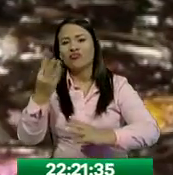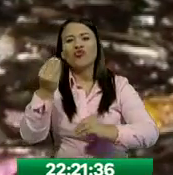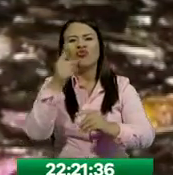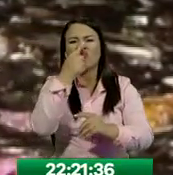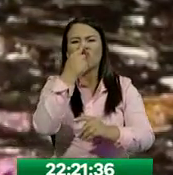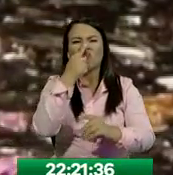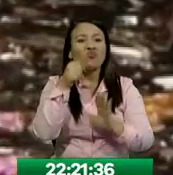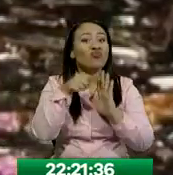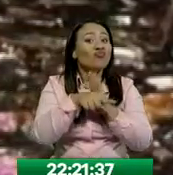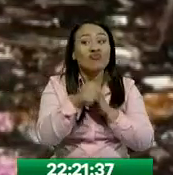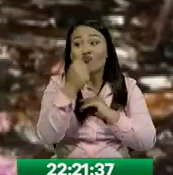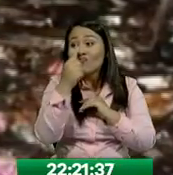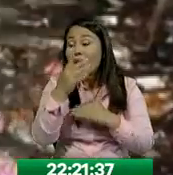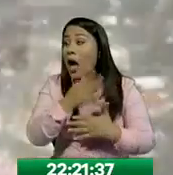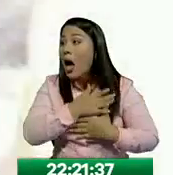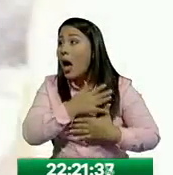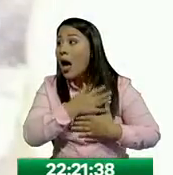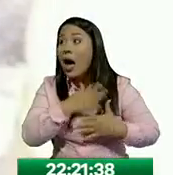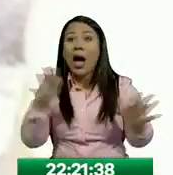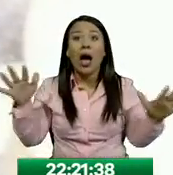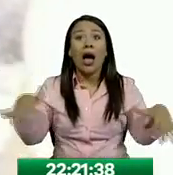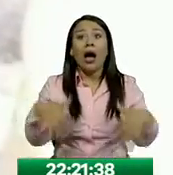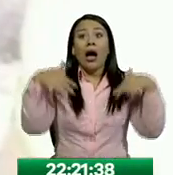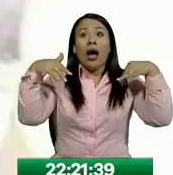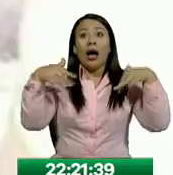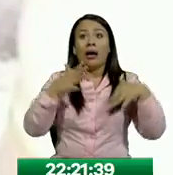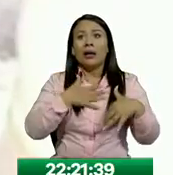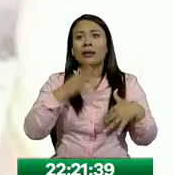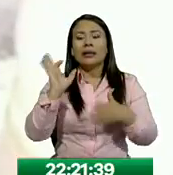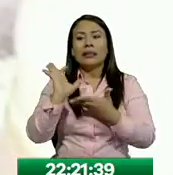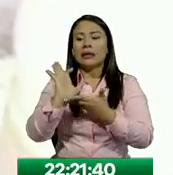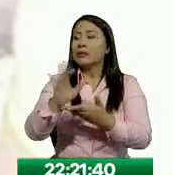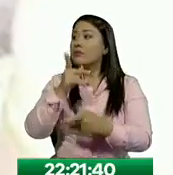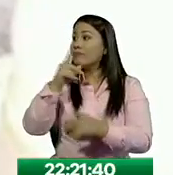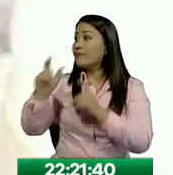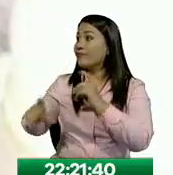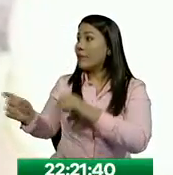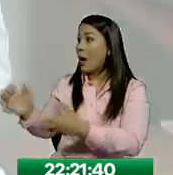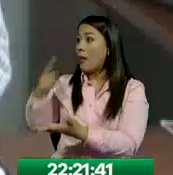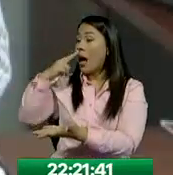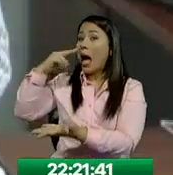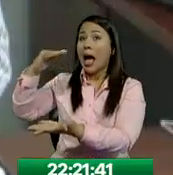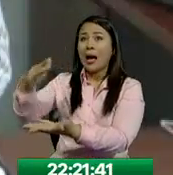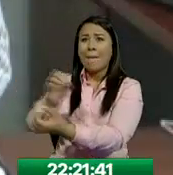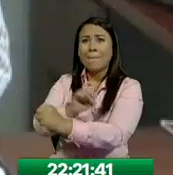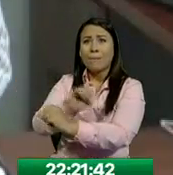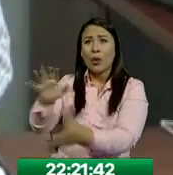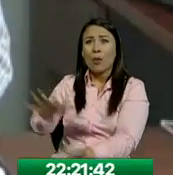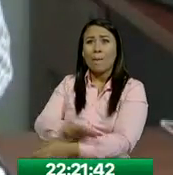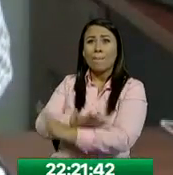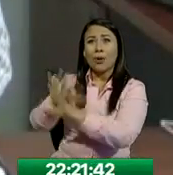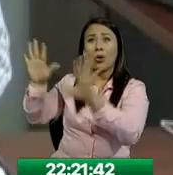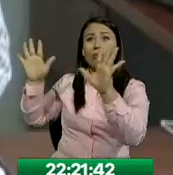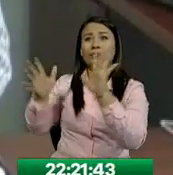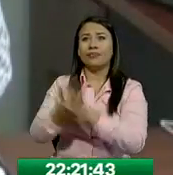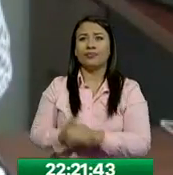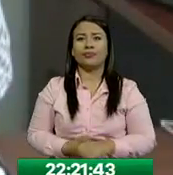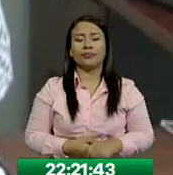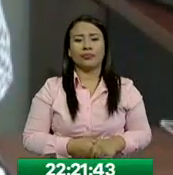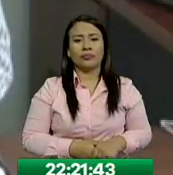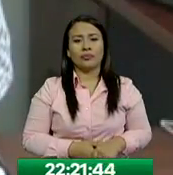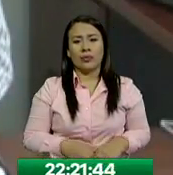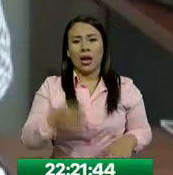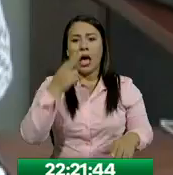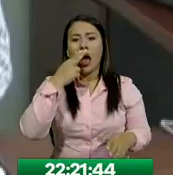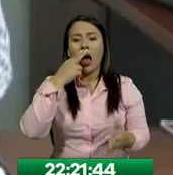curiosos se enfrentaron al peor susto de sus vidas. Fueron testigos cómo volaron los cilindros de gas. Sabemos que fue posiblemente por la fuga